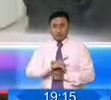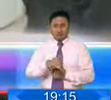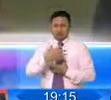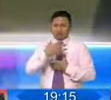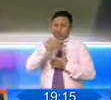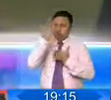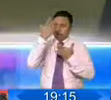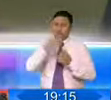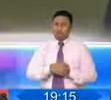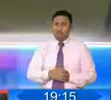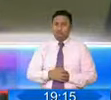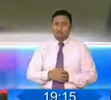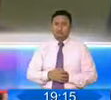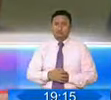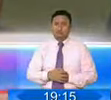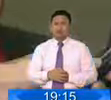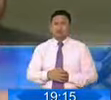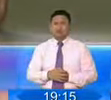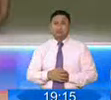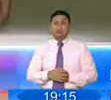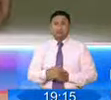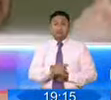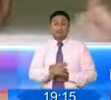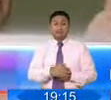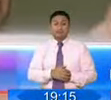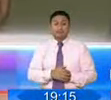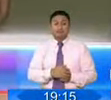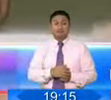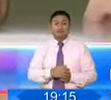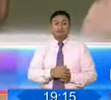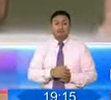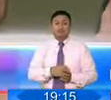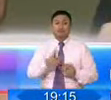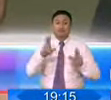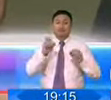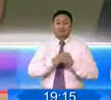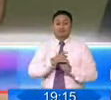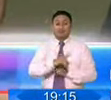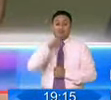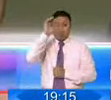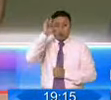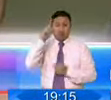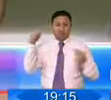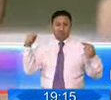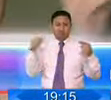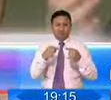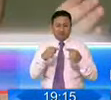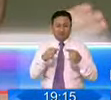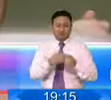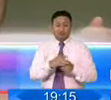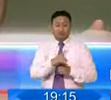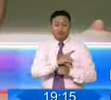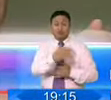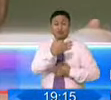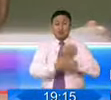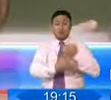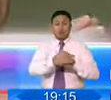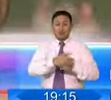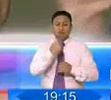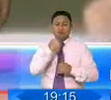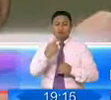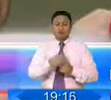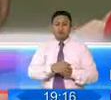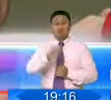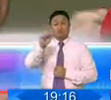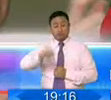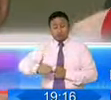malestar. Definitivamente existió una contradicción en el pronunciamiento de la jueza a cargo, porque dice que sí,